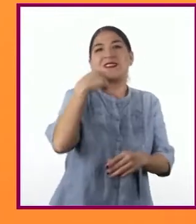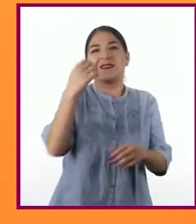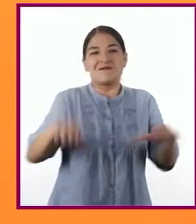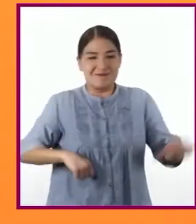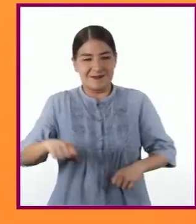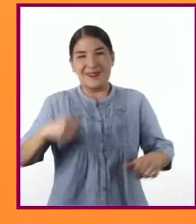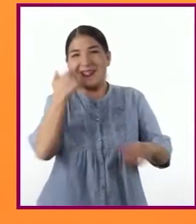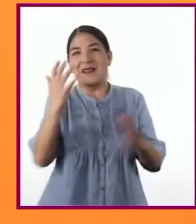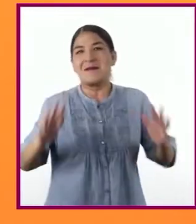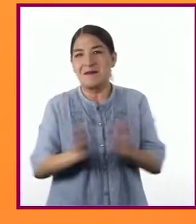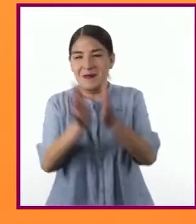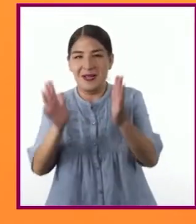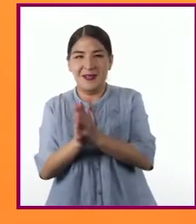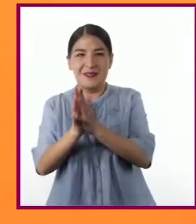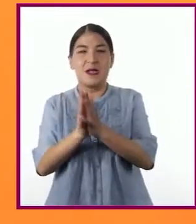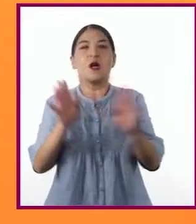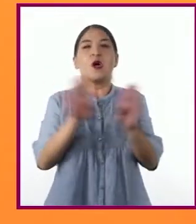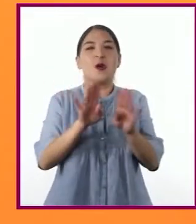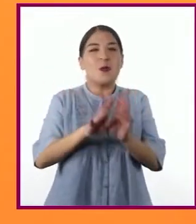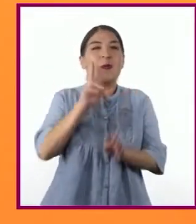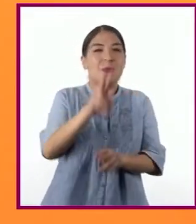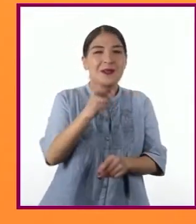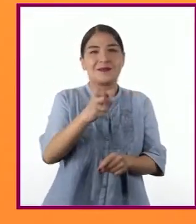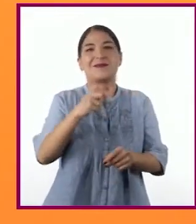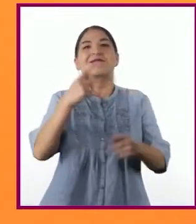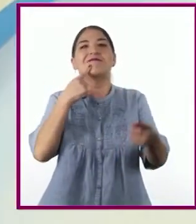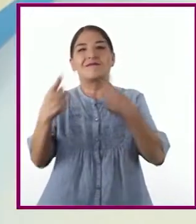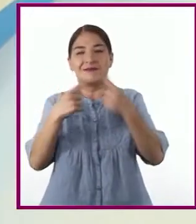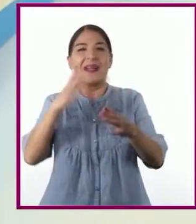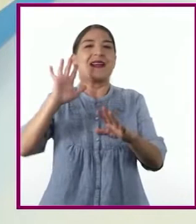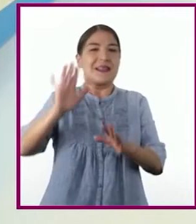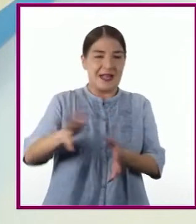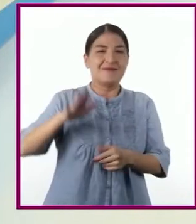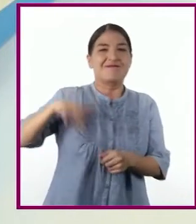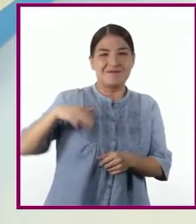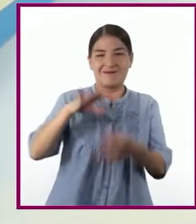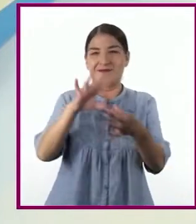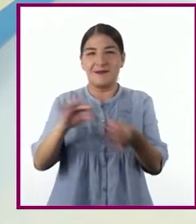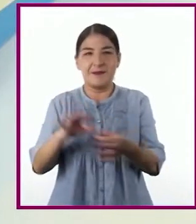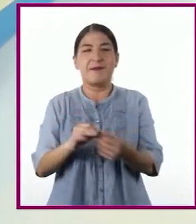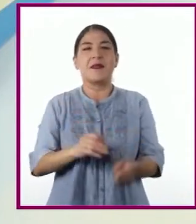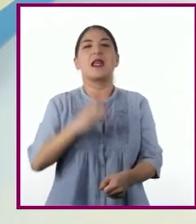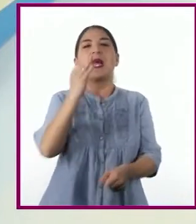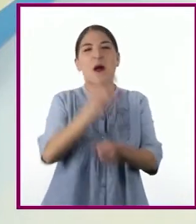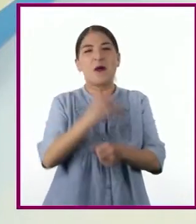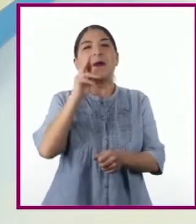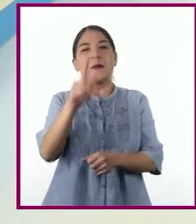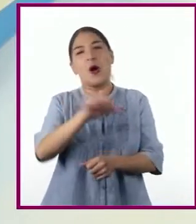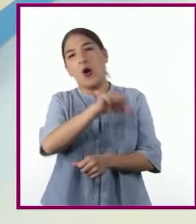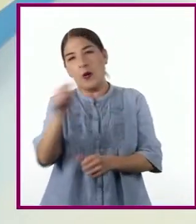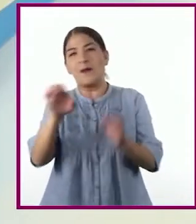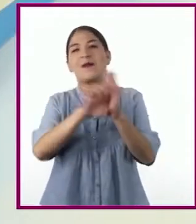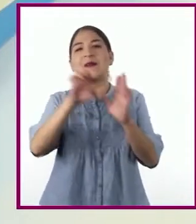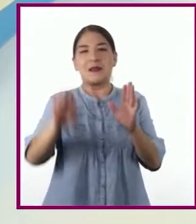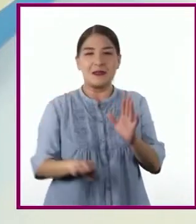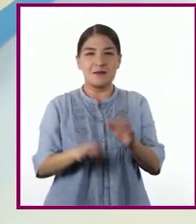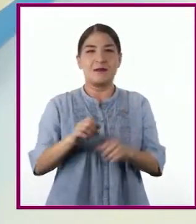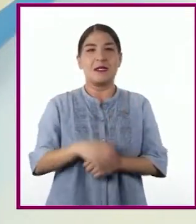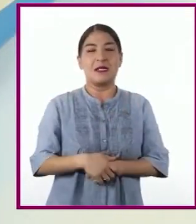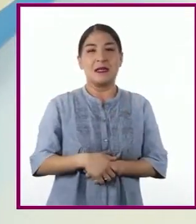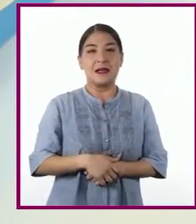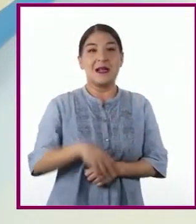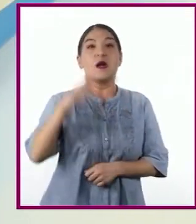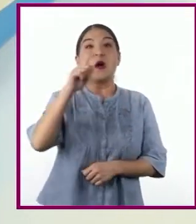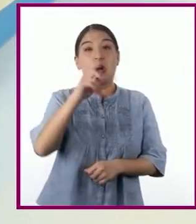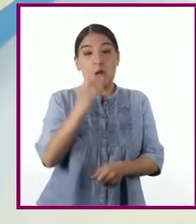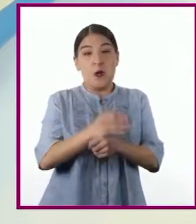participar, considerando los criterios antes mencionados. Ahora vayamos a un ejemplo, a partir del